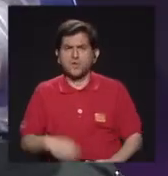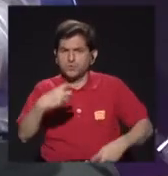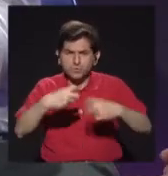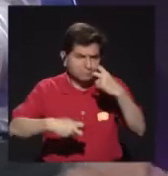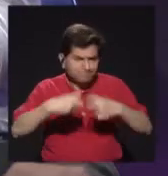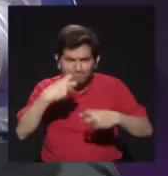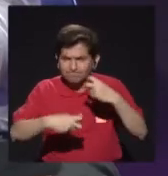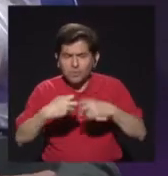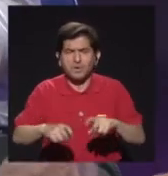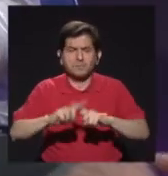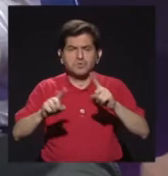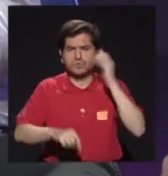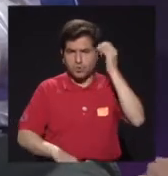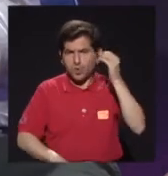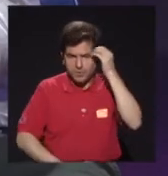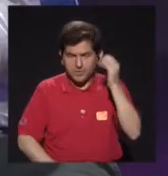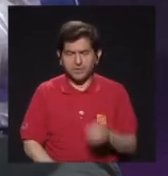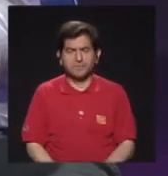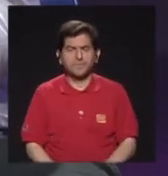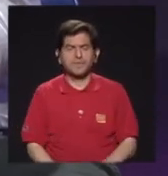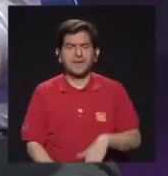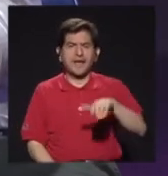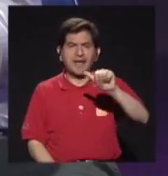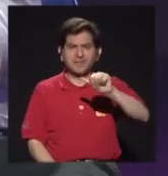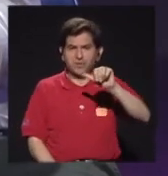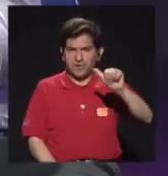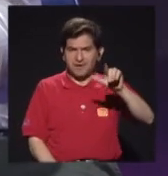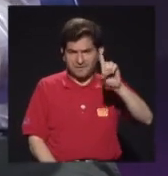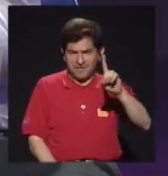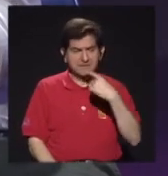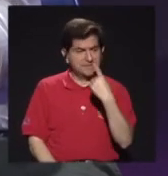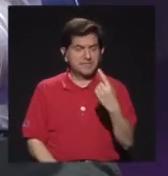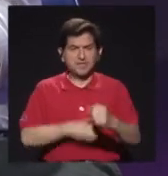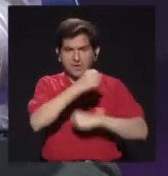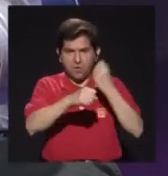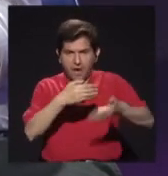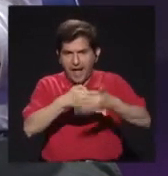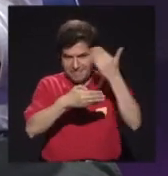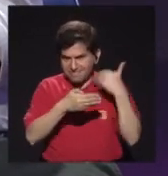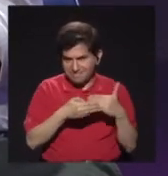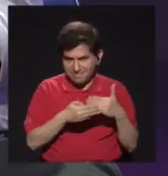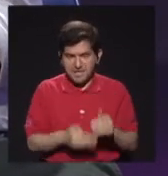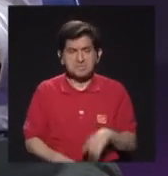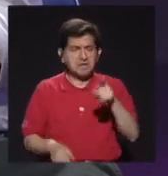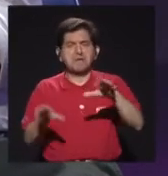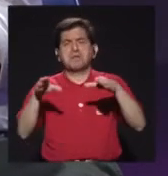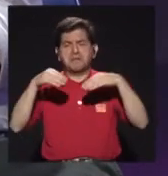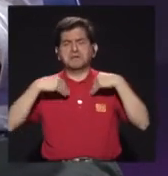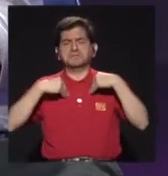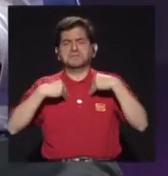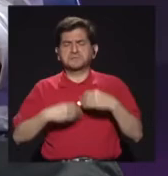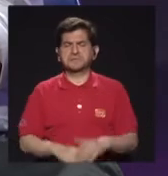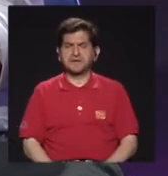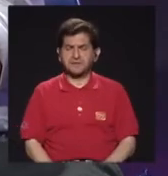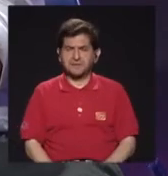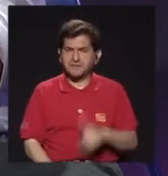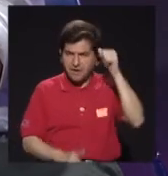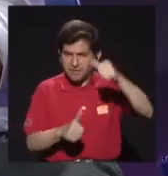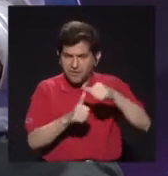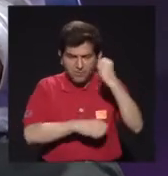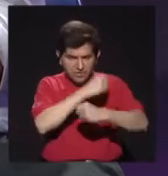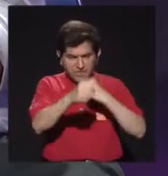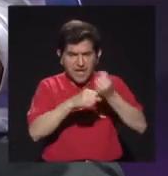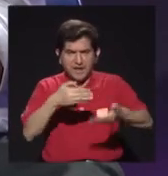y divergencias en el hecho que antonio álvarez dijo el año pasado que asumía porque recuerden recordemos que el año